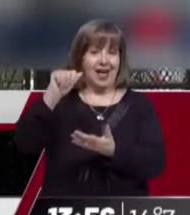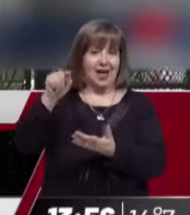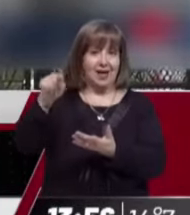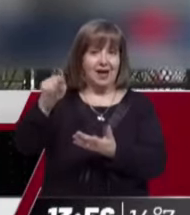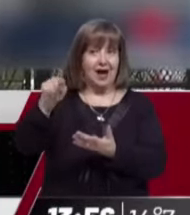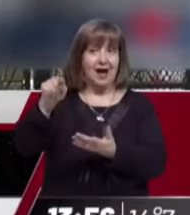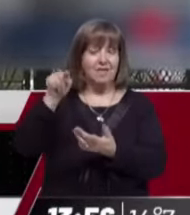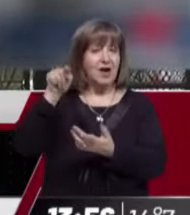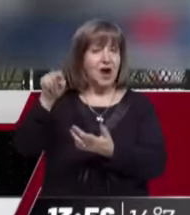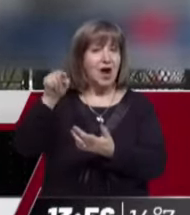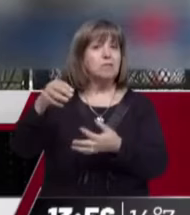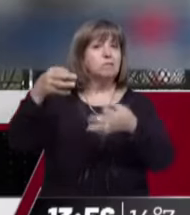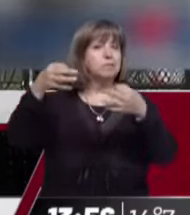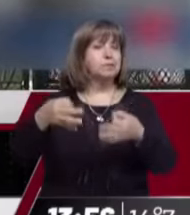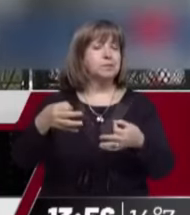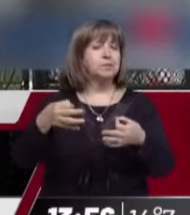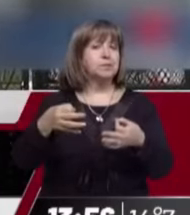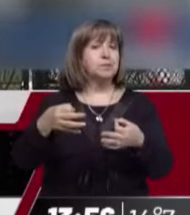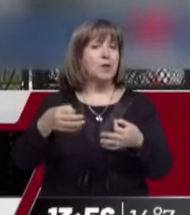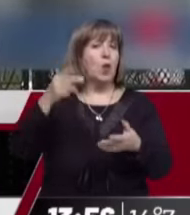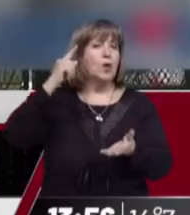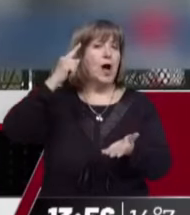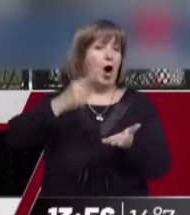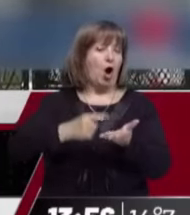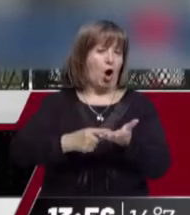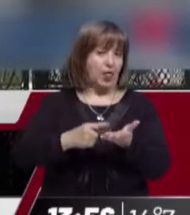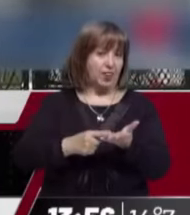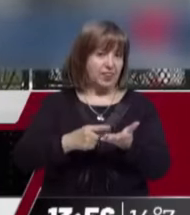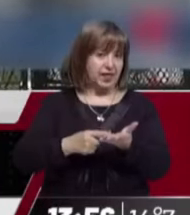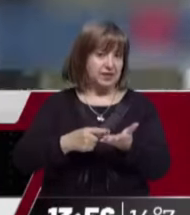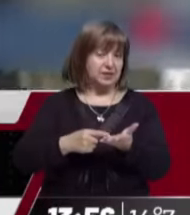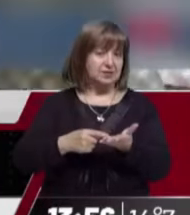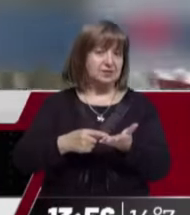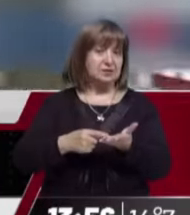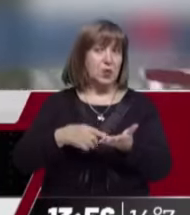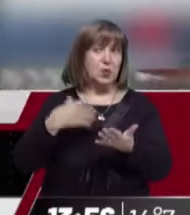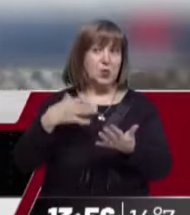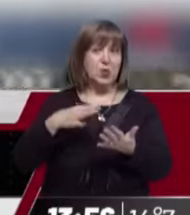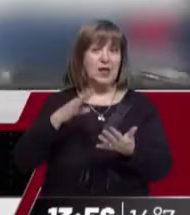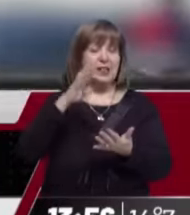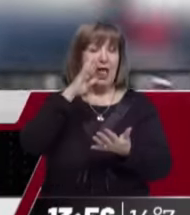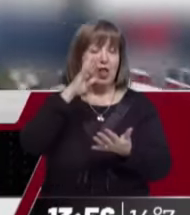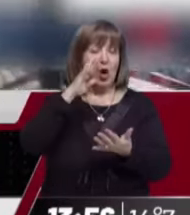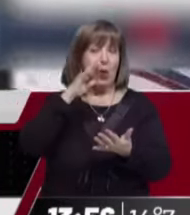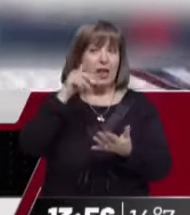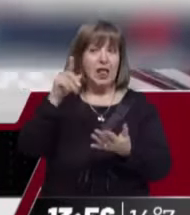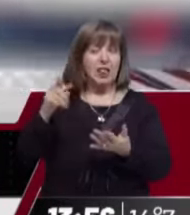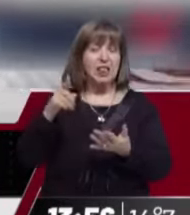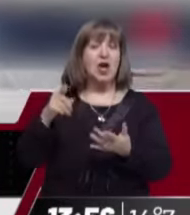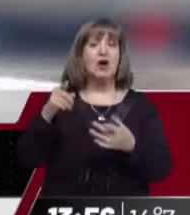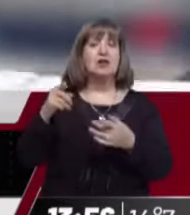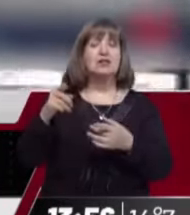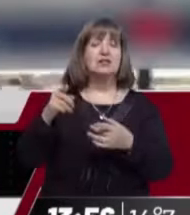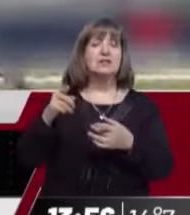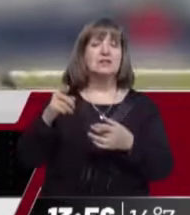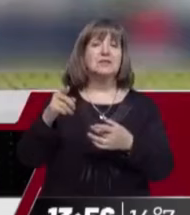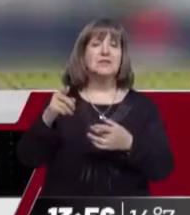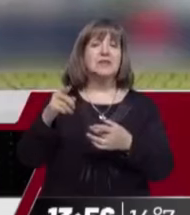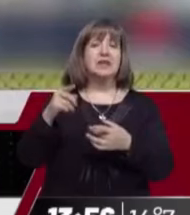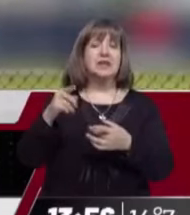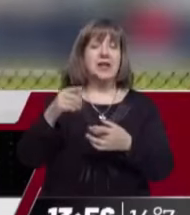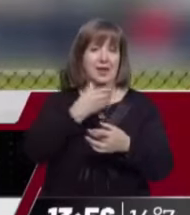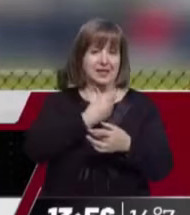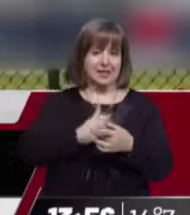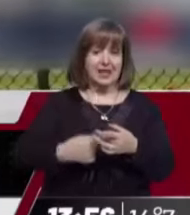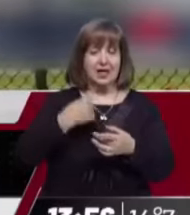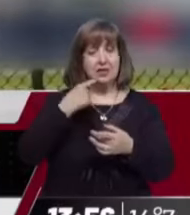hacer cumplir esta orden. De parte del gobierno de Estados Unidos, de parte del Departamento de Estado, se dijo que este